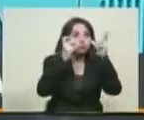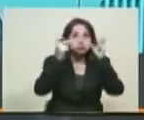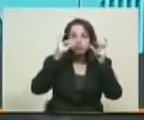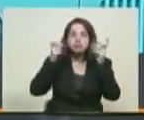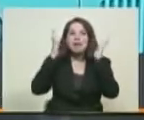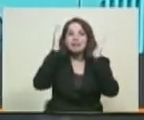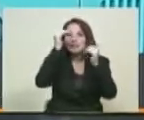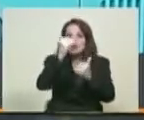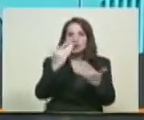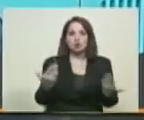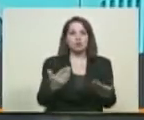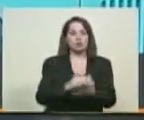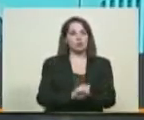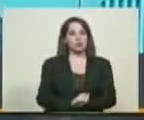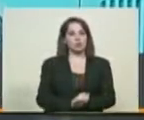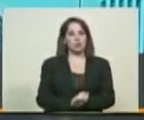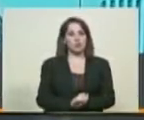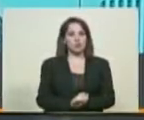Transporte público.